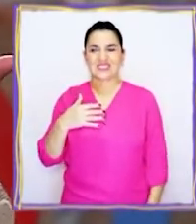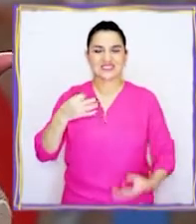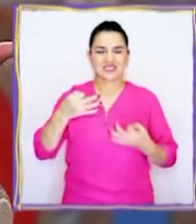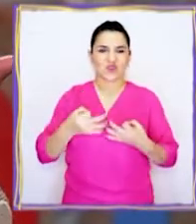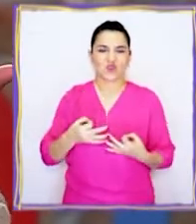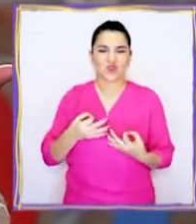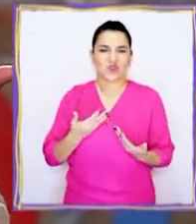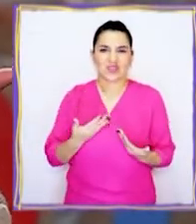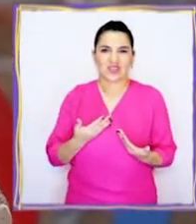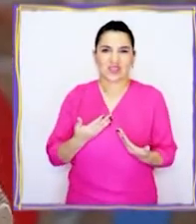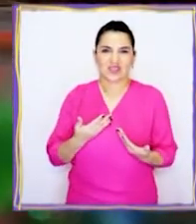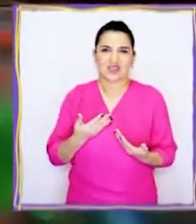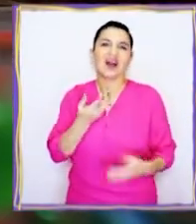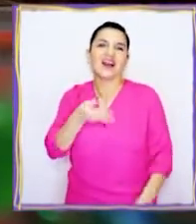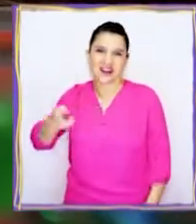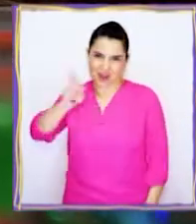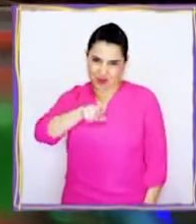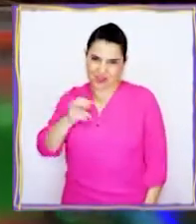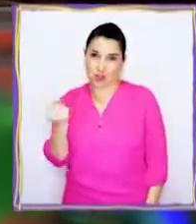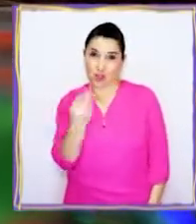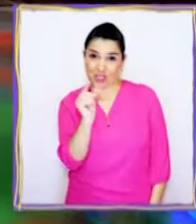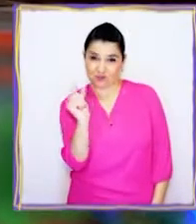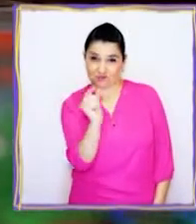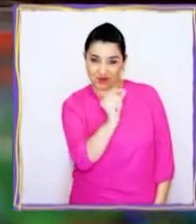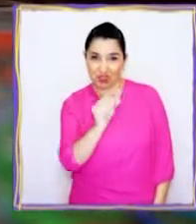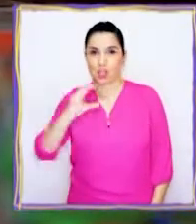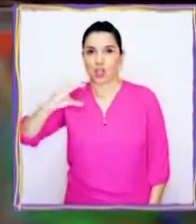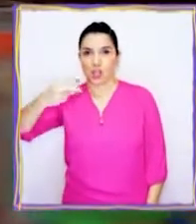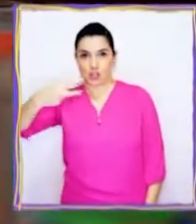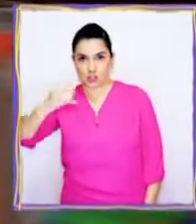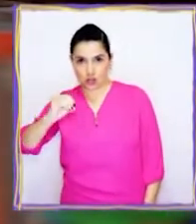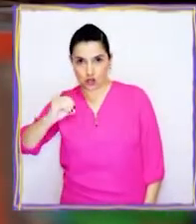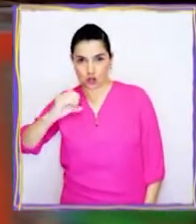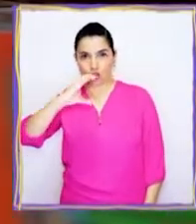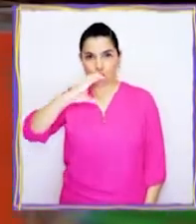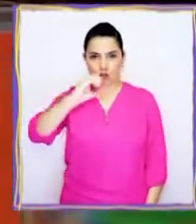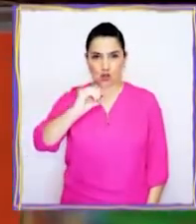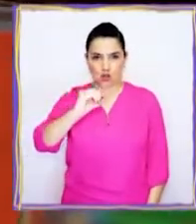No estoy tan segura. ¿Podemos contarlas una vez más?